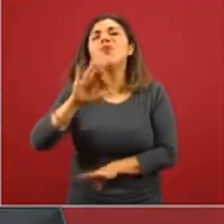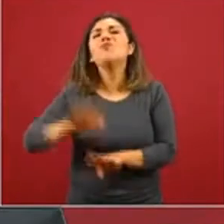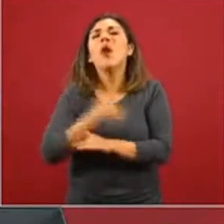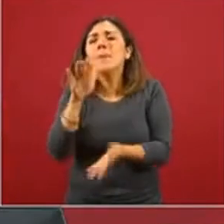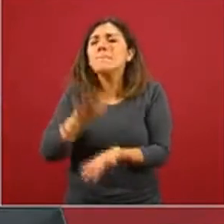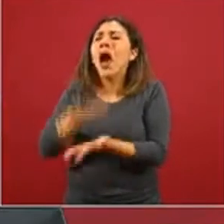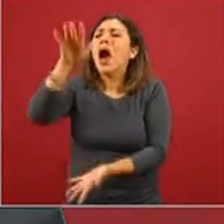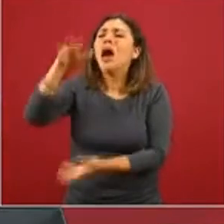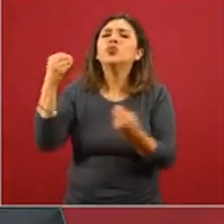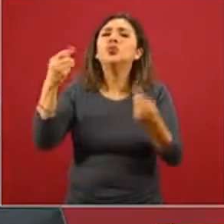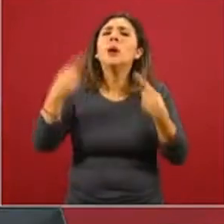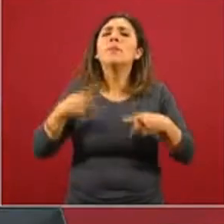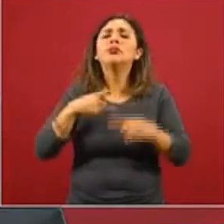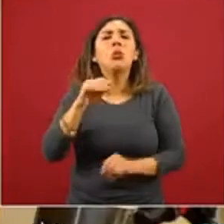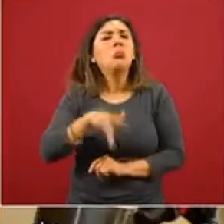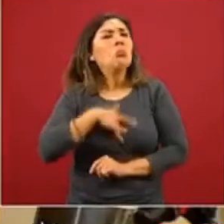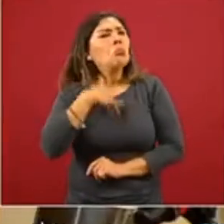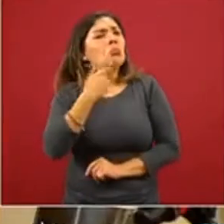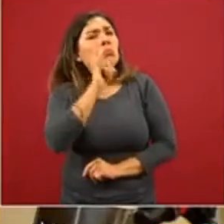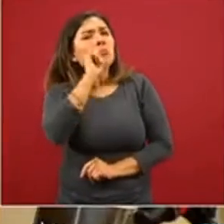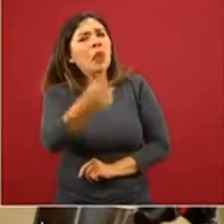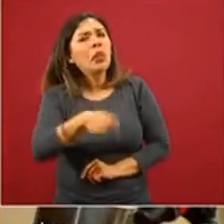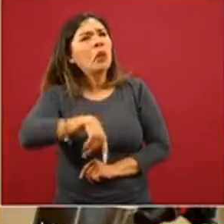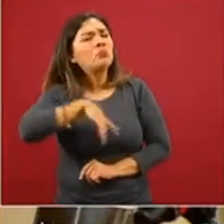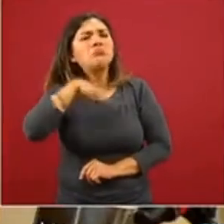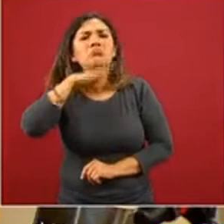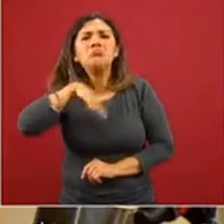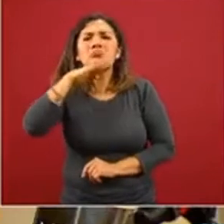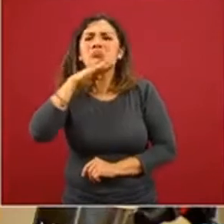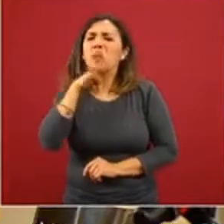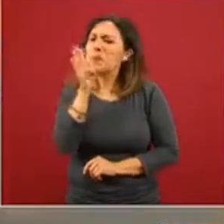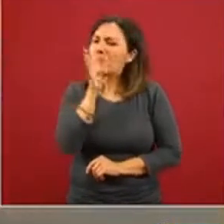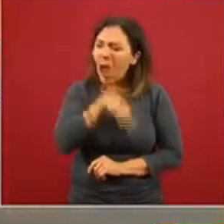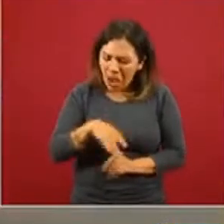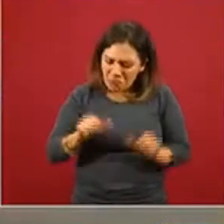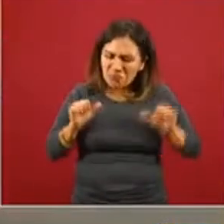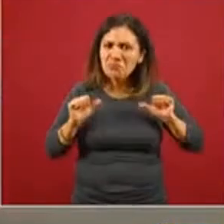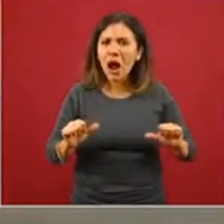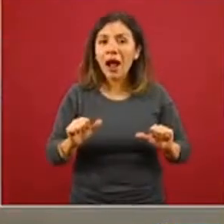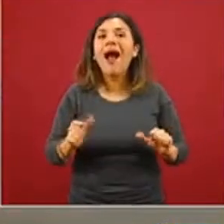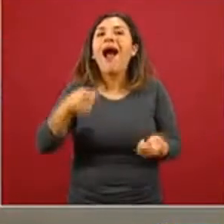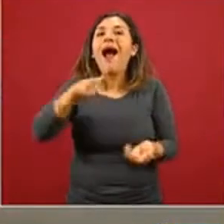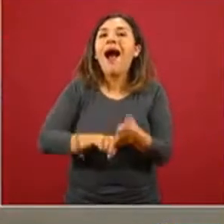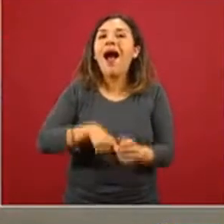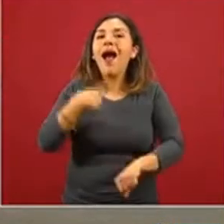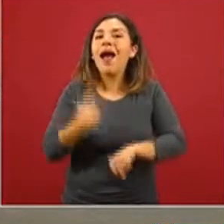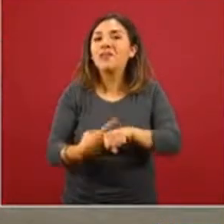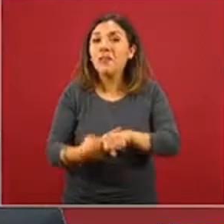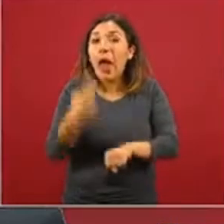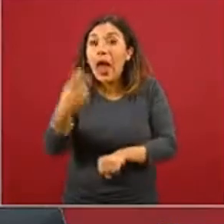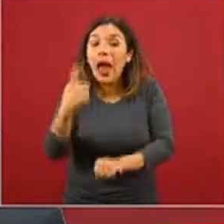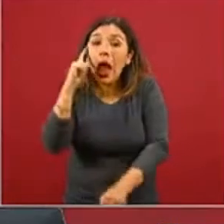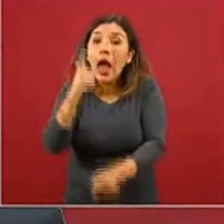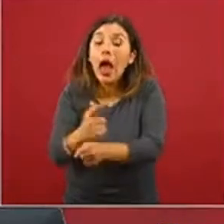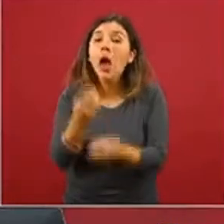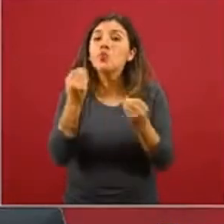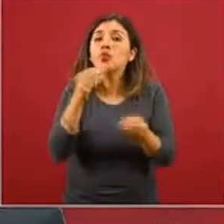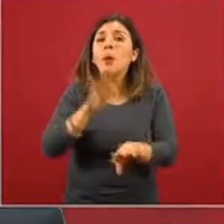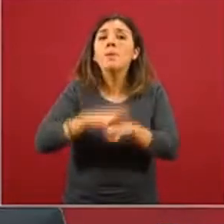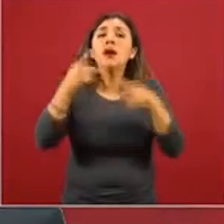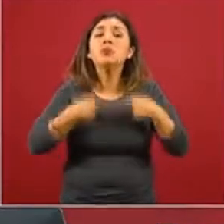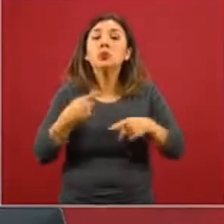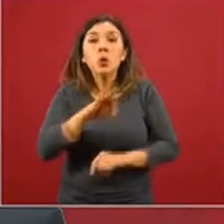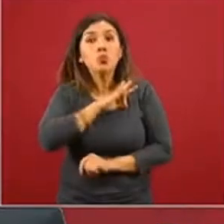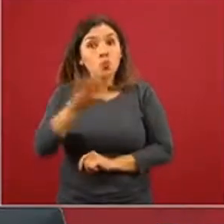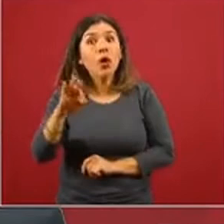de personas tienen la enfermedad leve o asintomática. Y ahí es donde vamos a ver que una proporción muy grande de personas pudieran